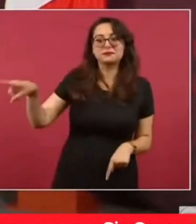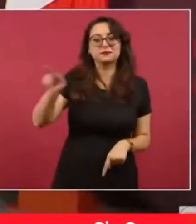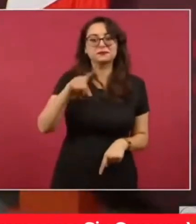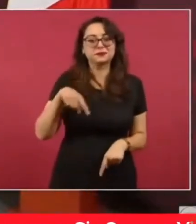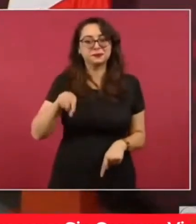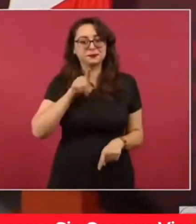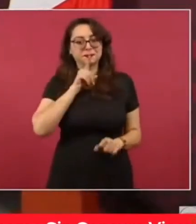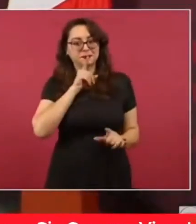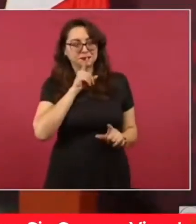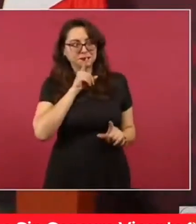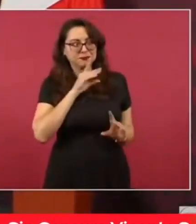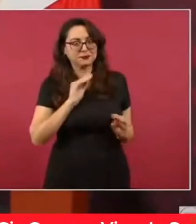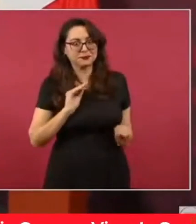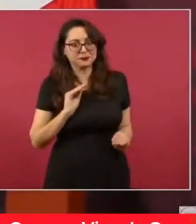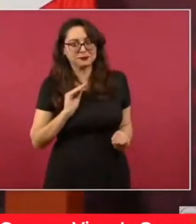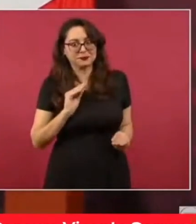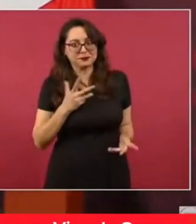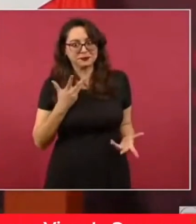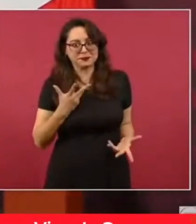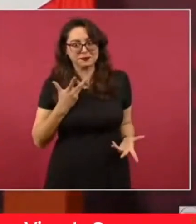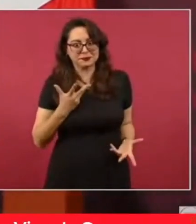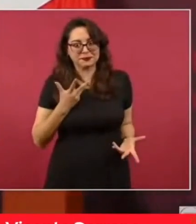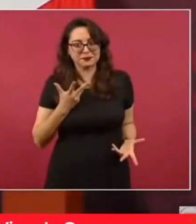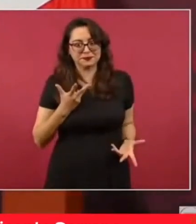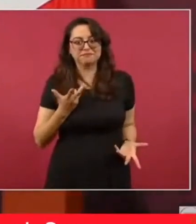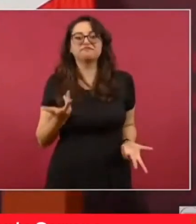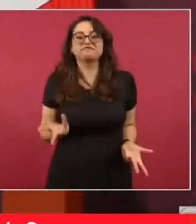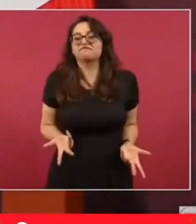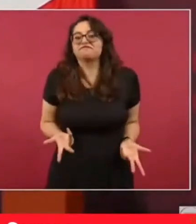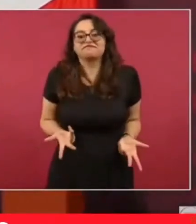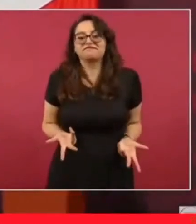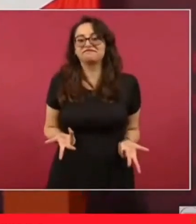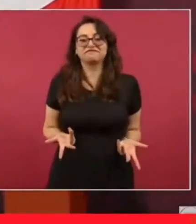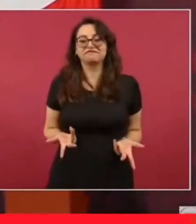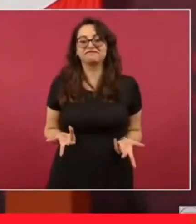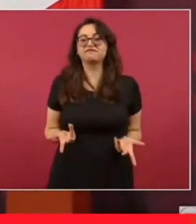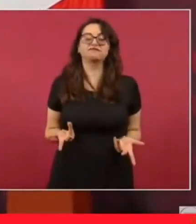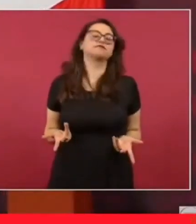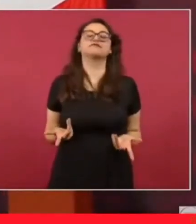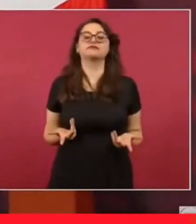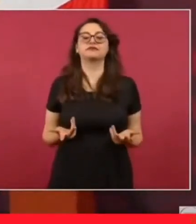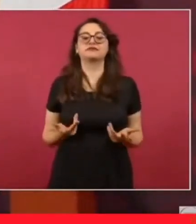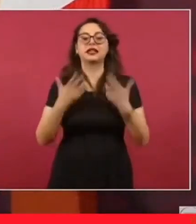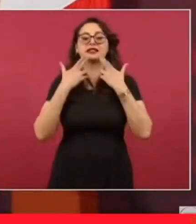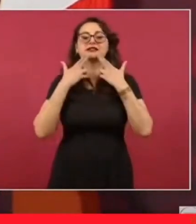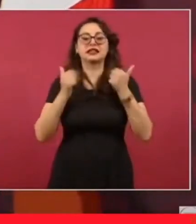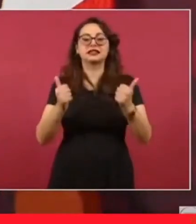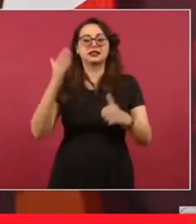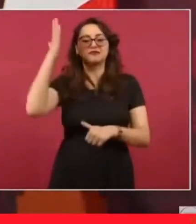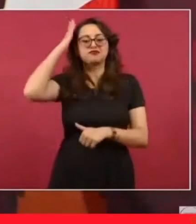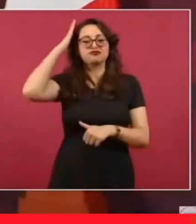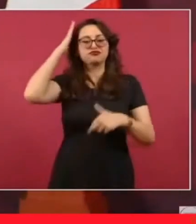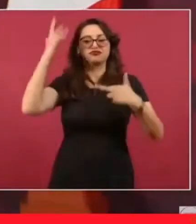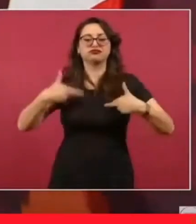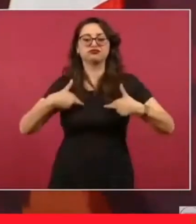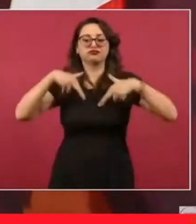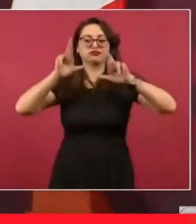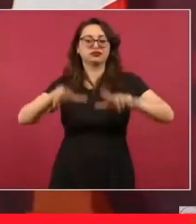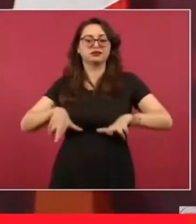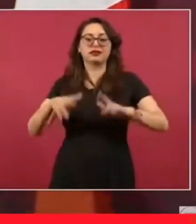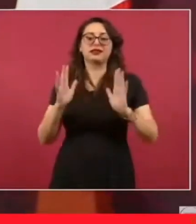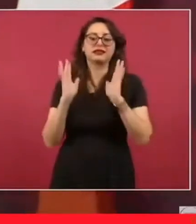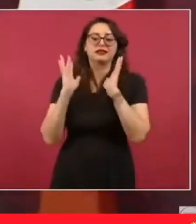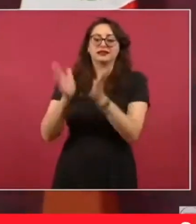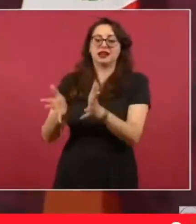el representante de las han dado él iba a ser ya el jefe no